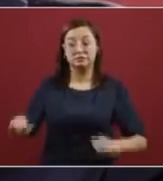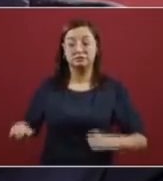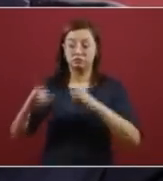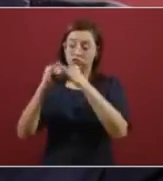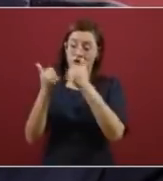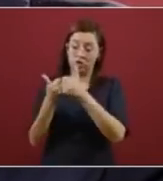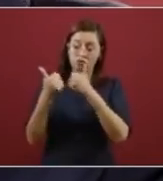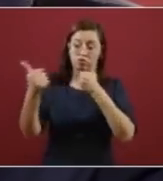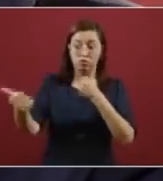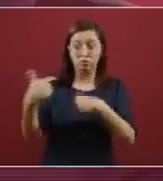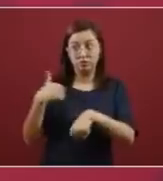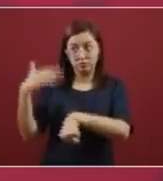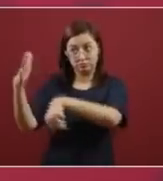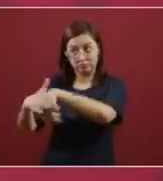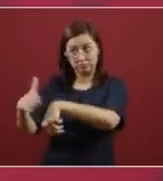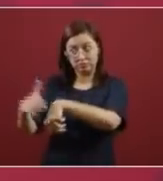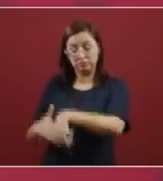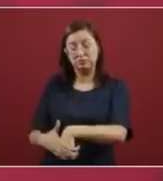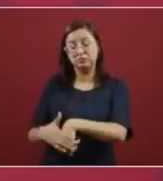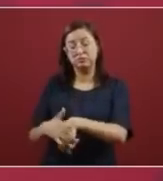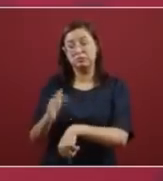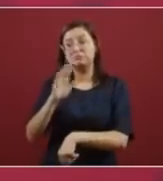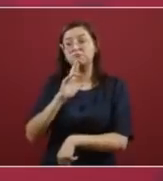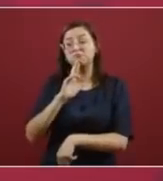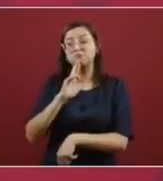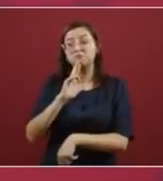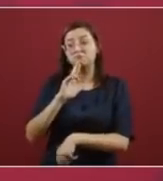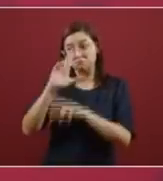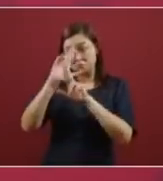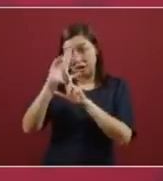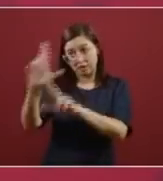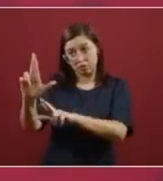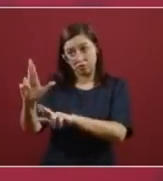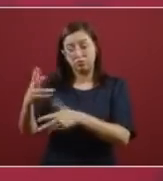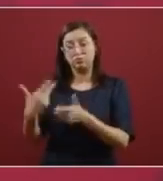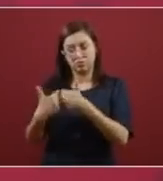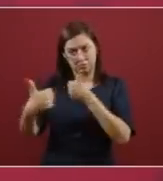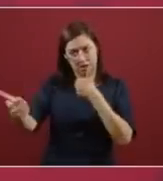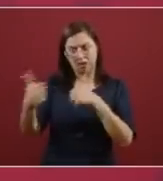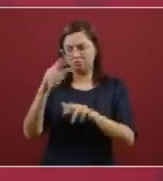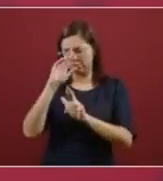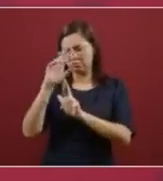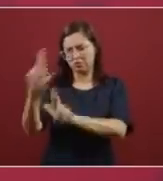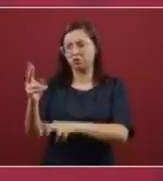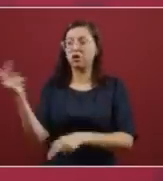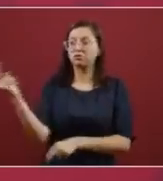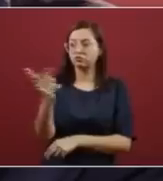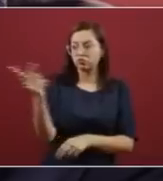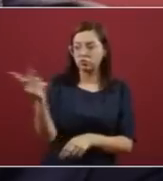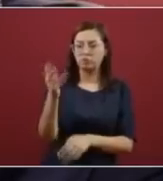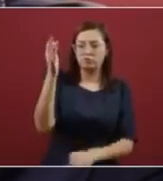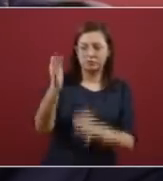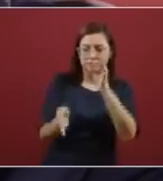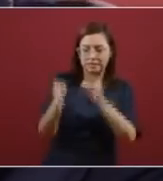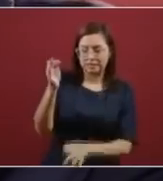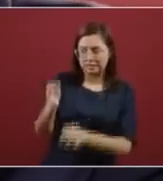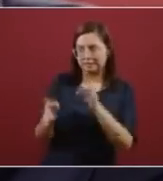autónoma, y a la Fiscalía Electoral de que